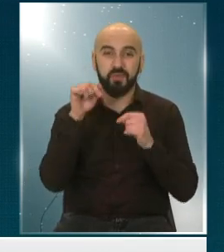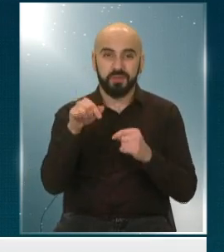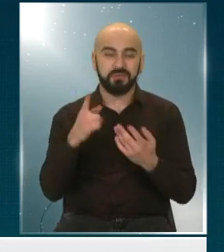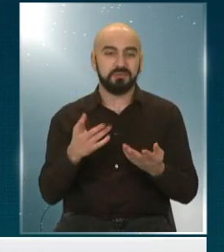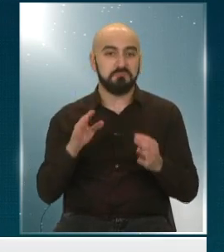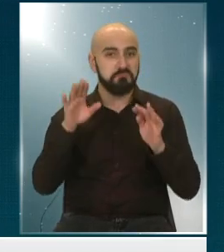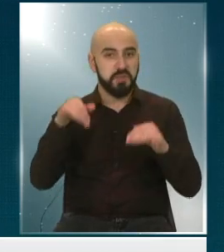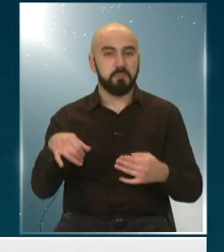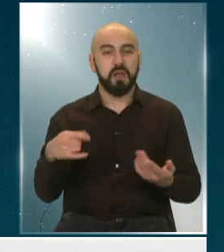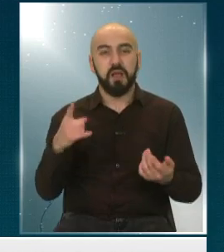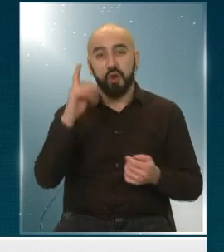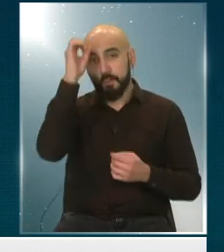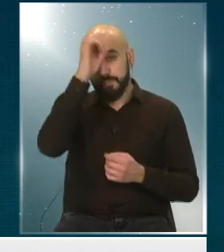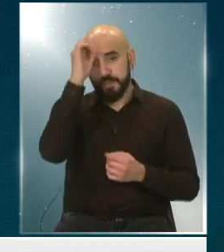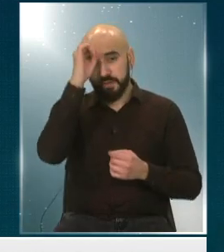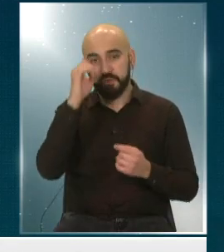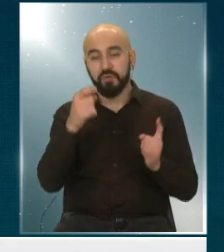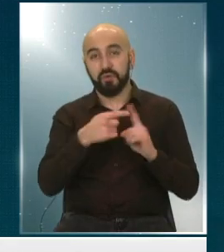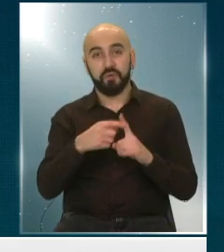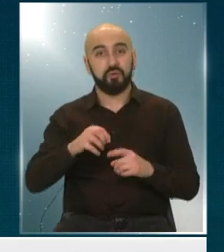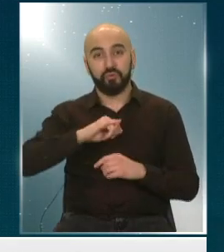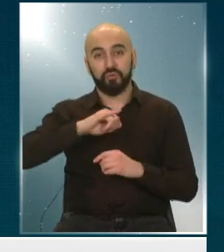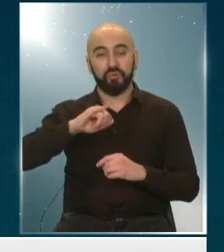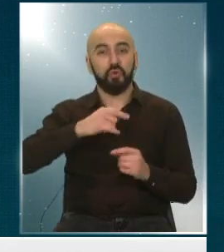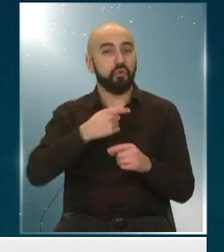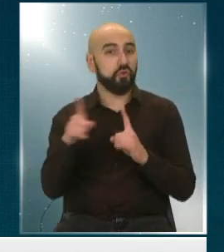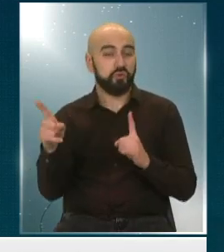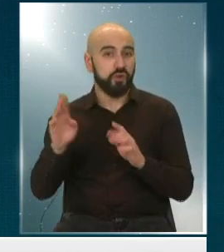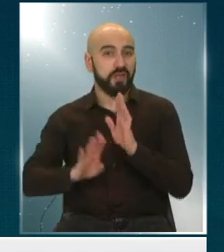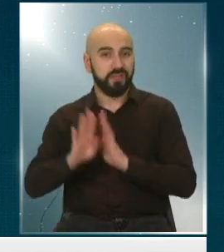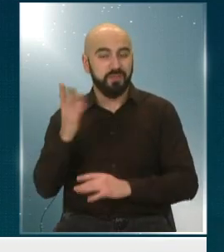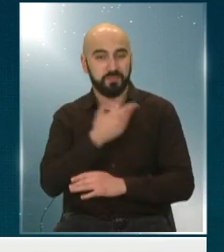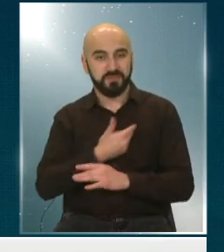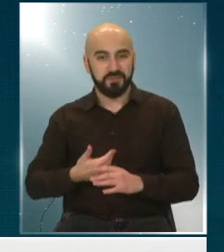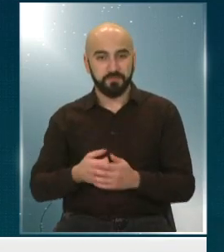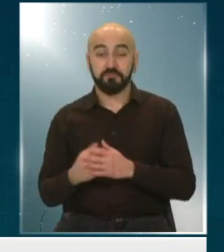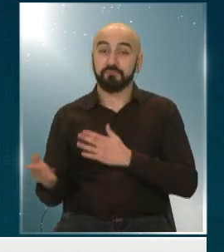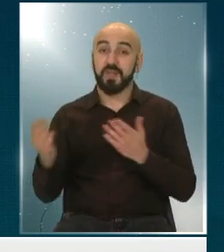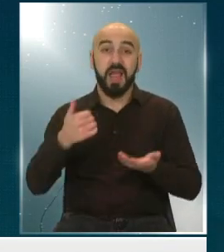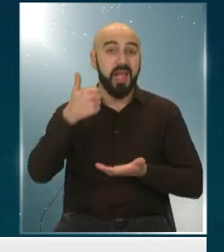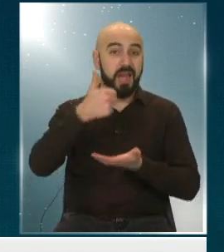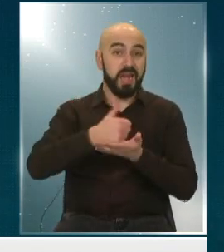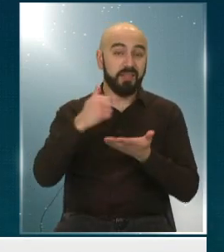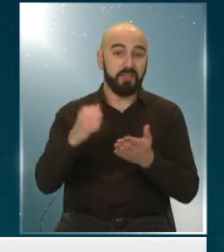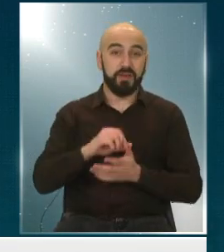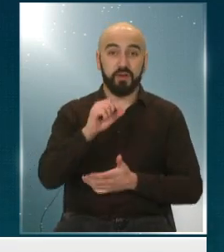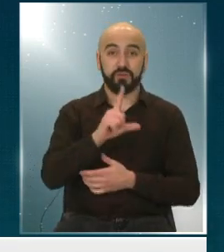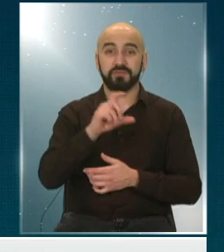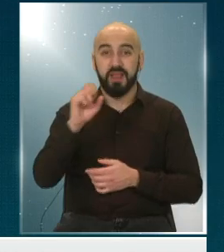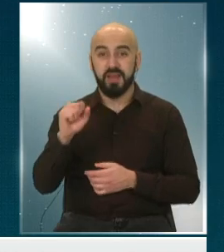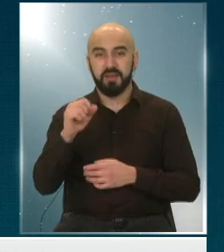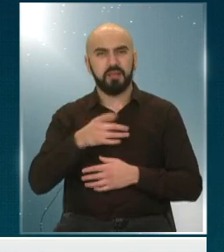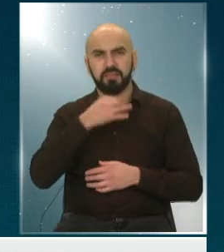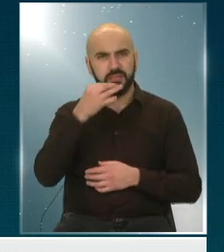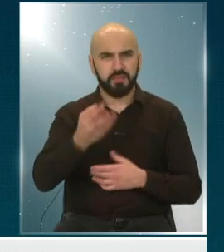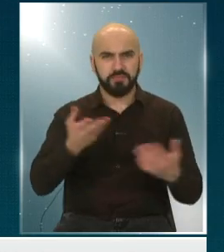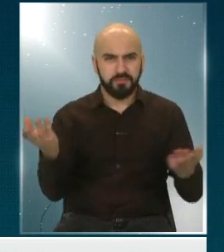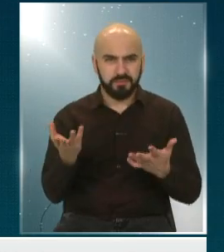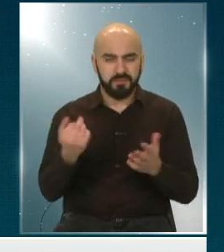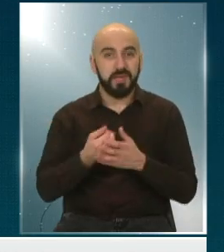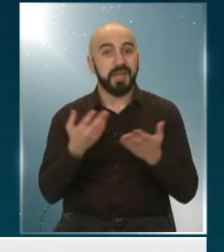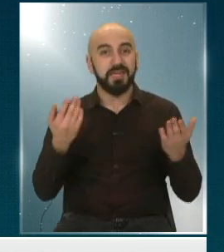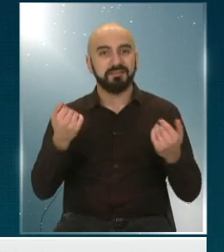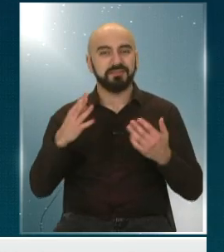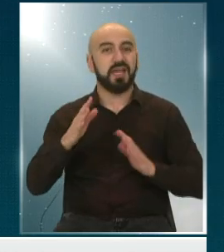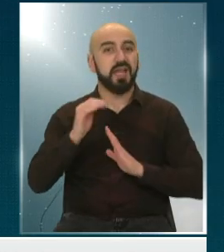el candidato demócrata Joe Biden. Y el alcalde de Los Ángeles dice que lo que se necesita en estos momentos es un liderazgo